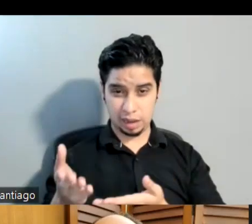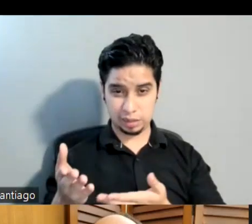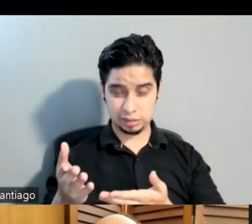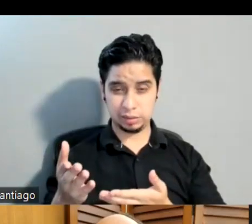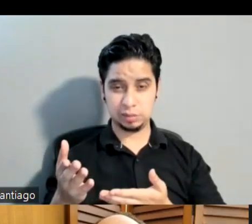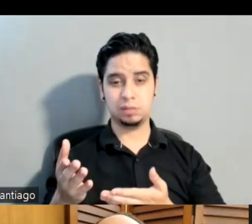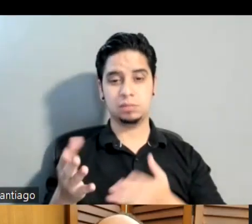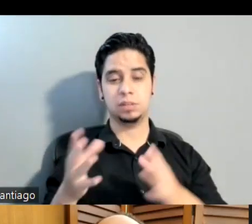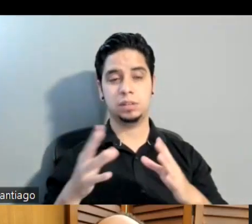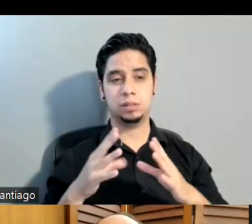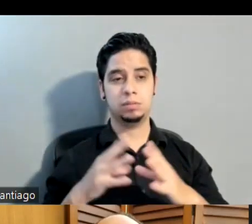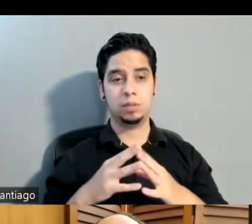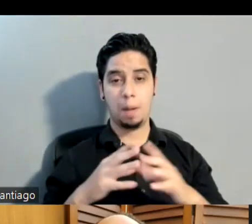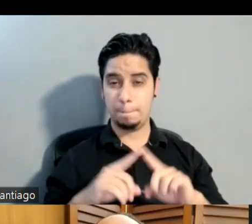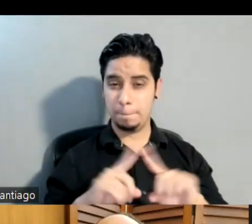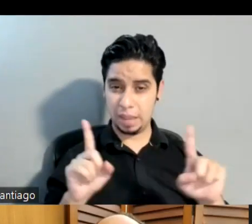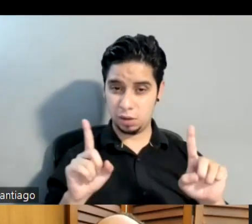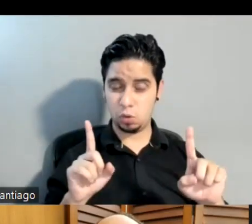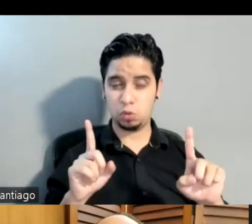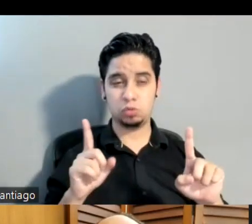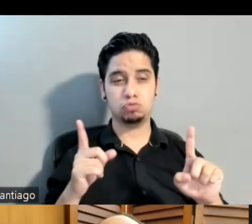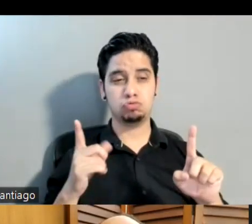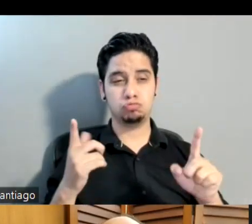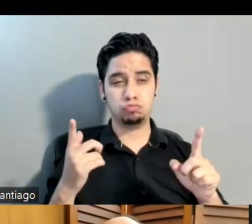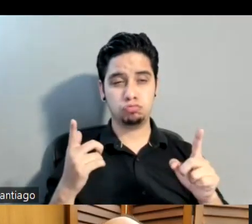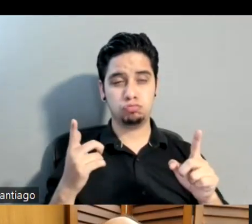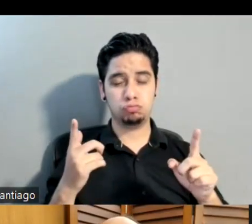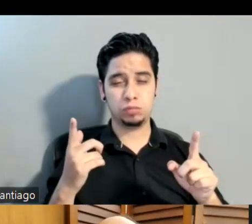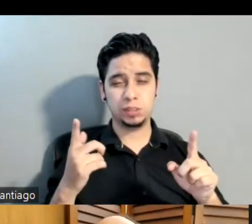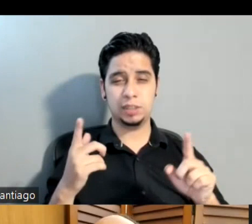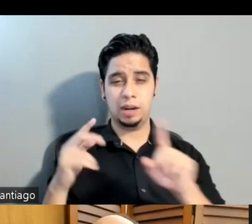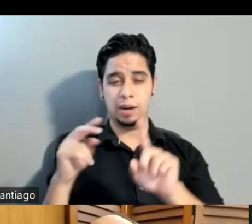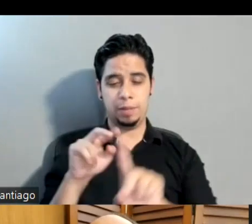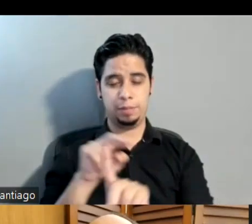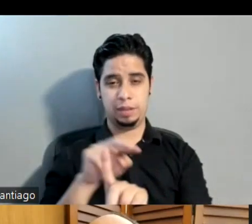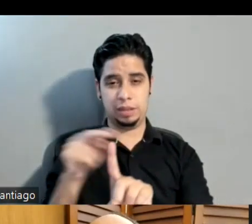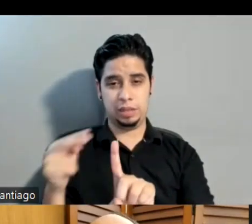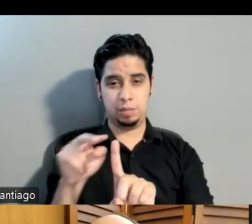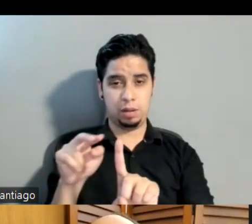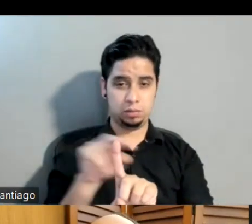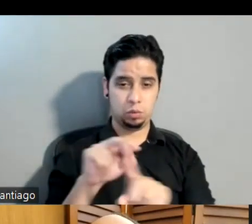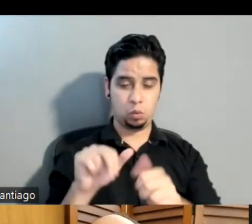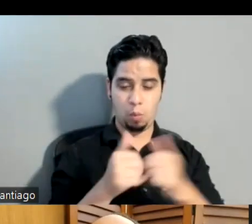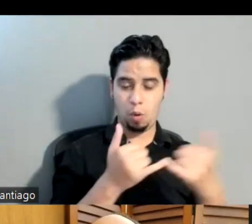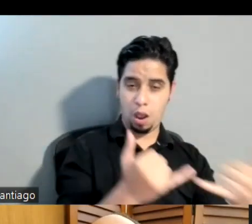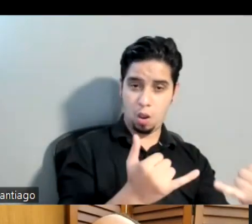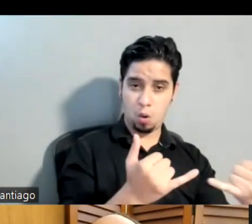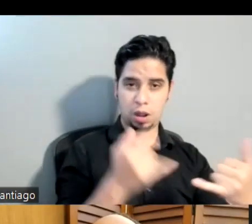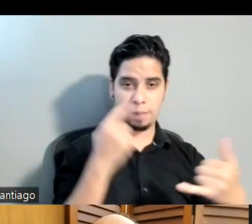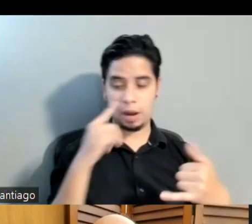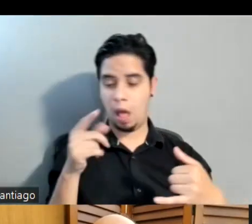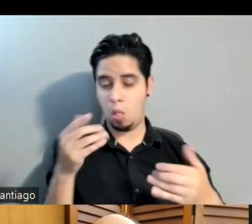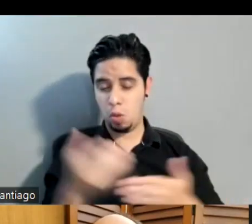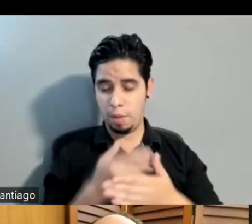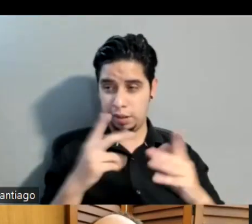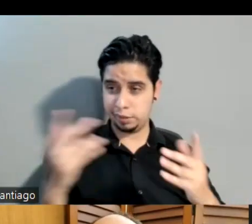estar ahí abajo. Pero es la perspectiva de cómo se tome ahora para también atraer al público que va,